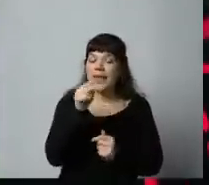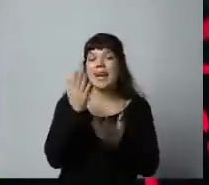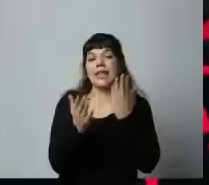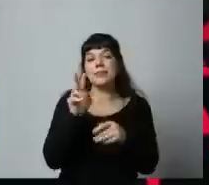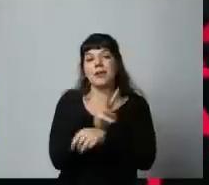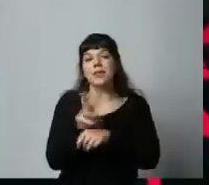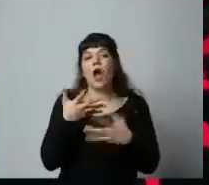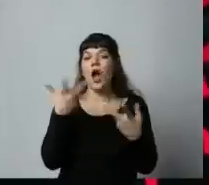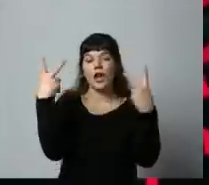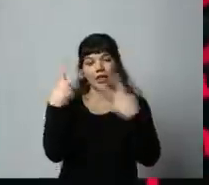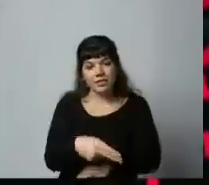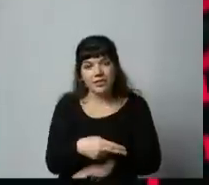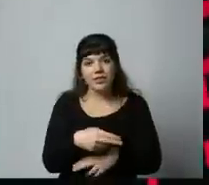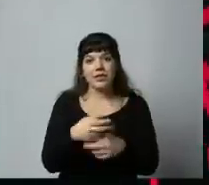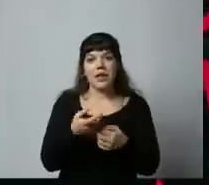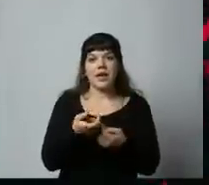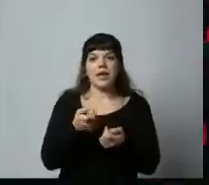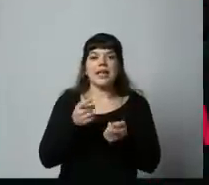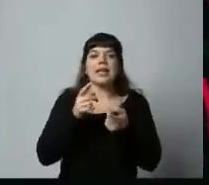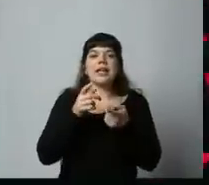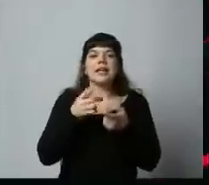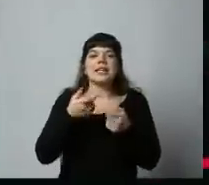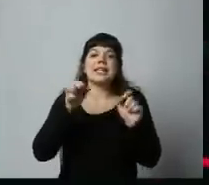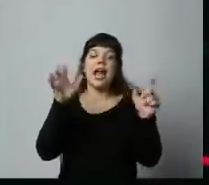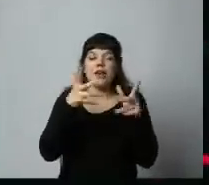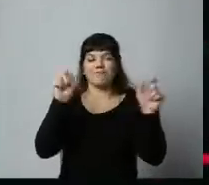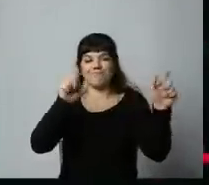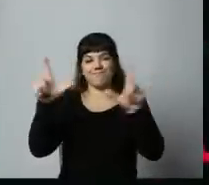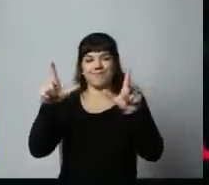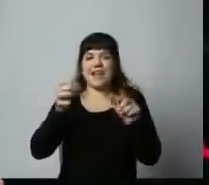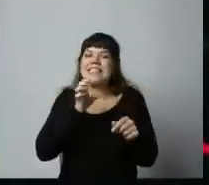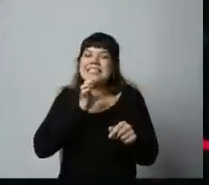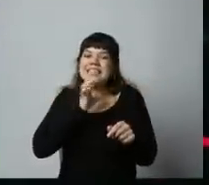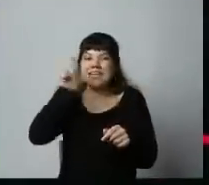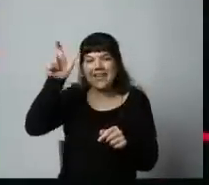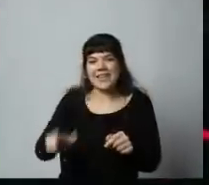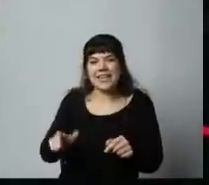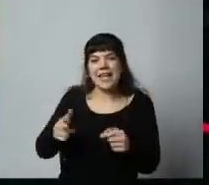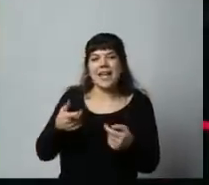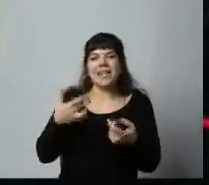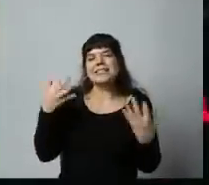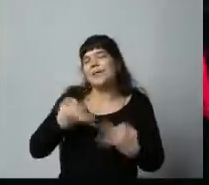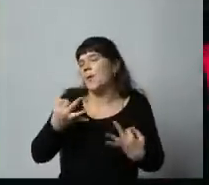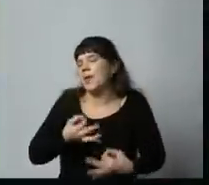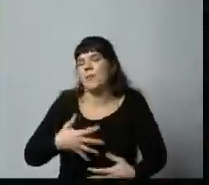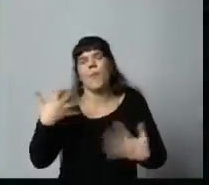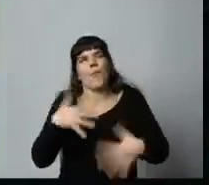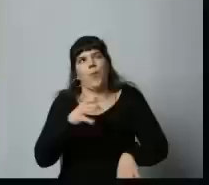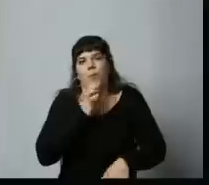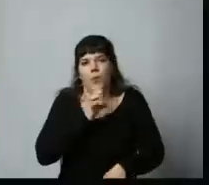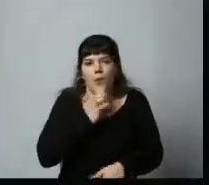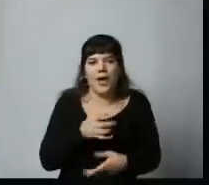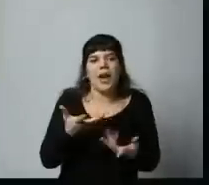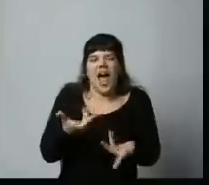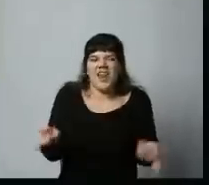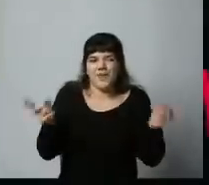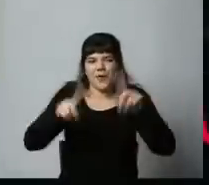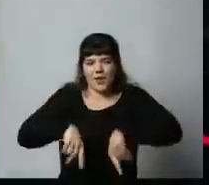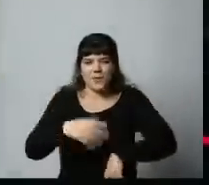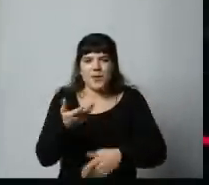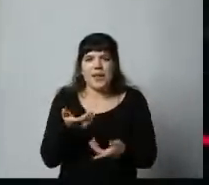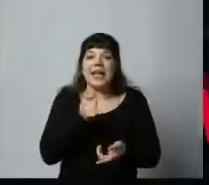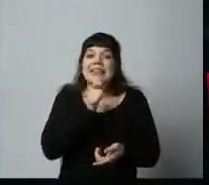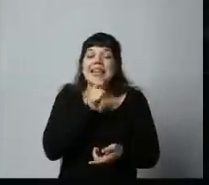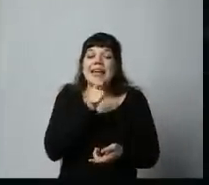defensa vamos a un corte y a lo que está pasando con Leandro ureta que seguramente esté desopilante y volvemos enseguida con una